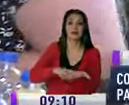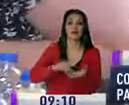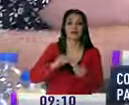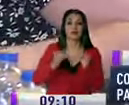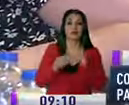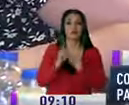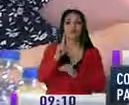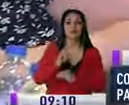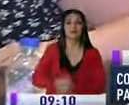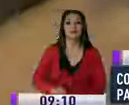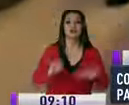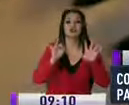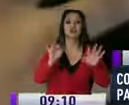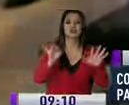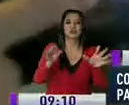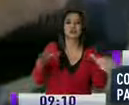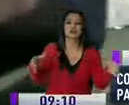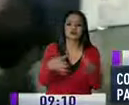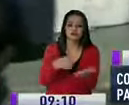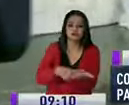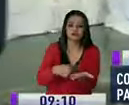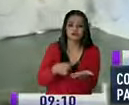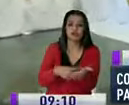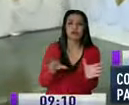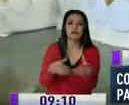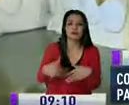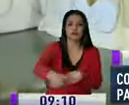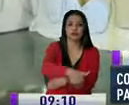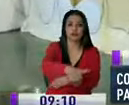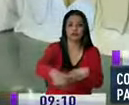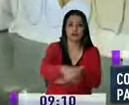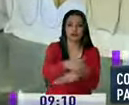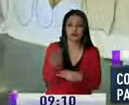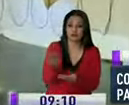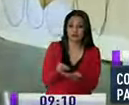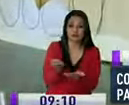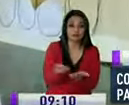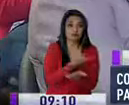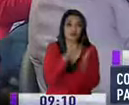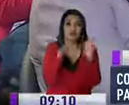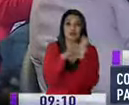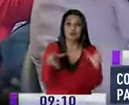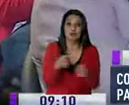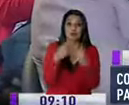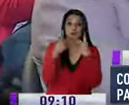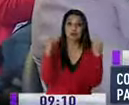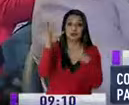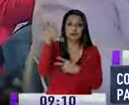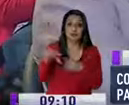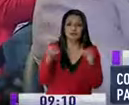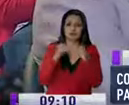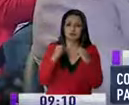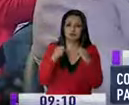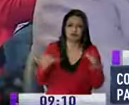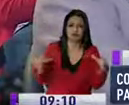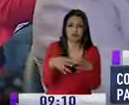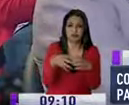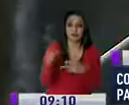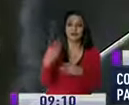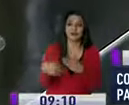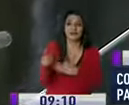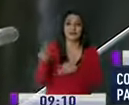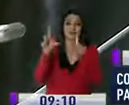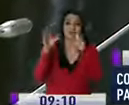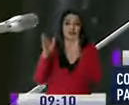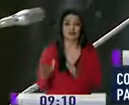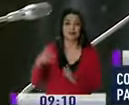de Frontera, en la que se recogen aportes para reformar la Ley de Seguridad Pública y del Estado. En esta reunión también estuvo presente la hija del